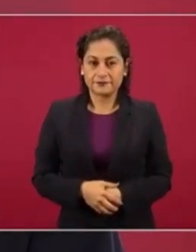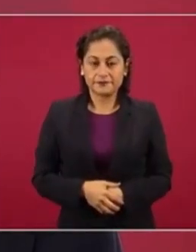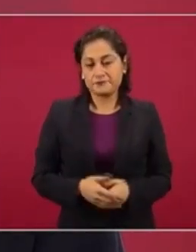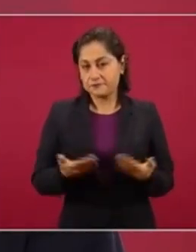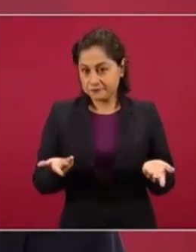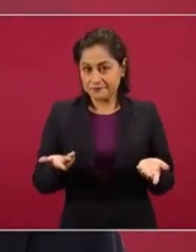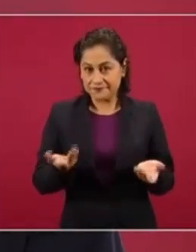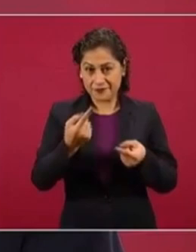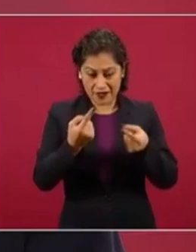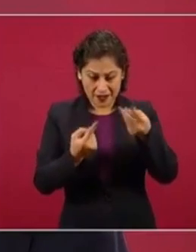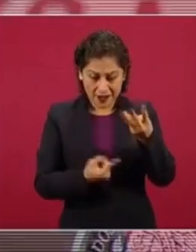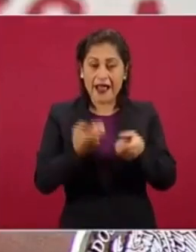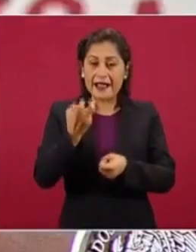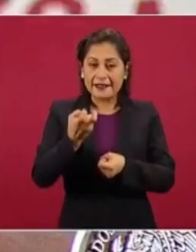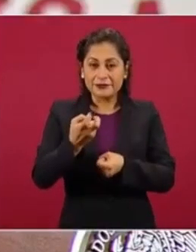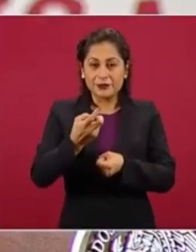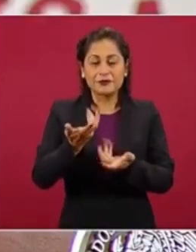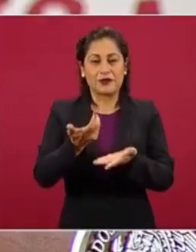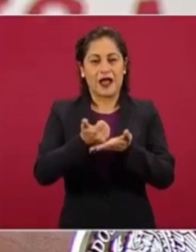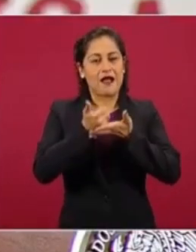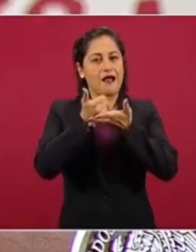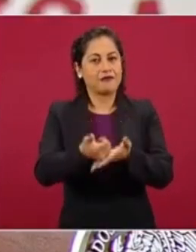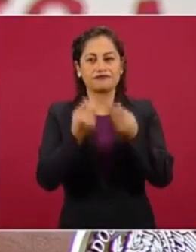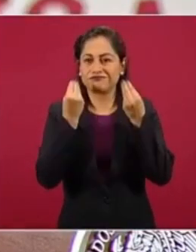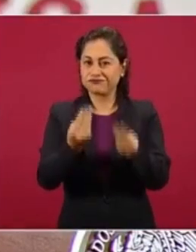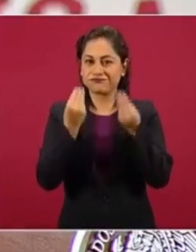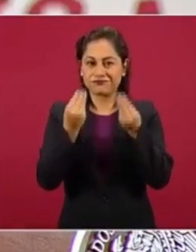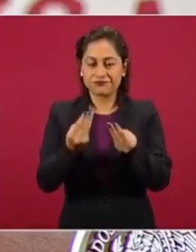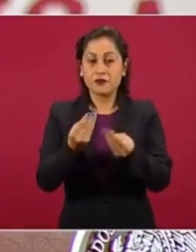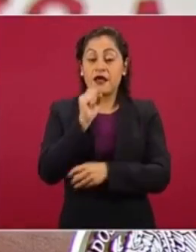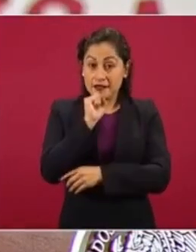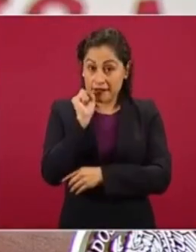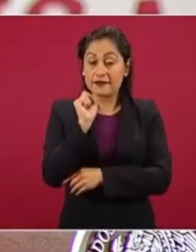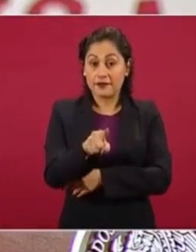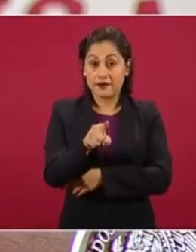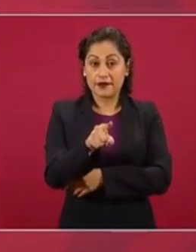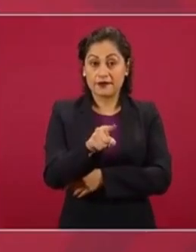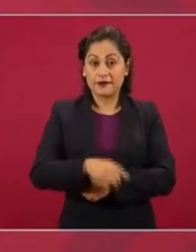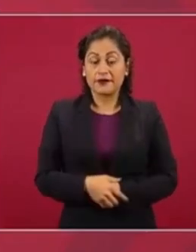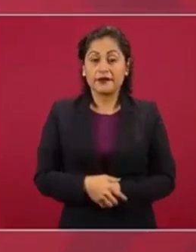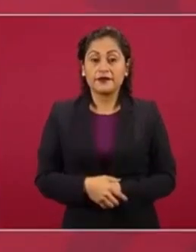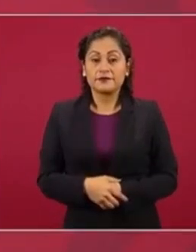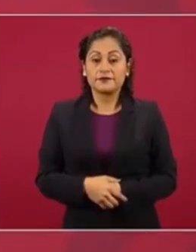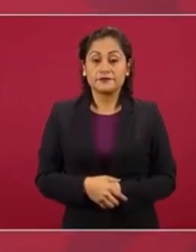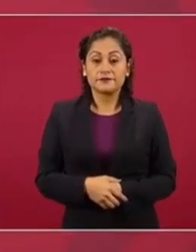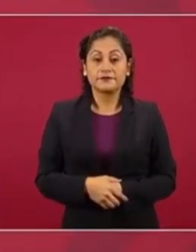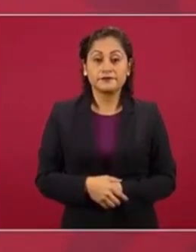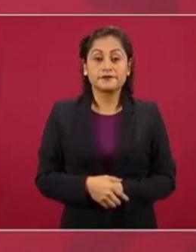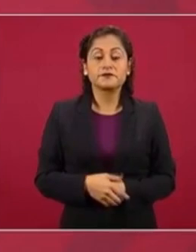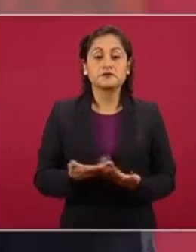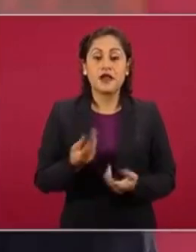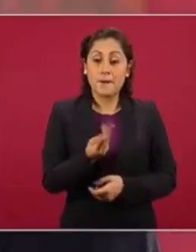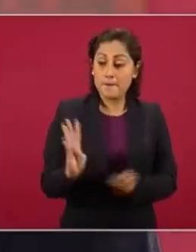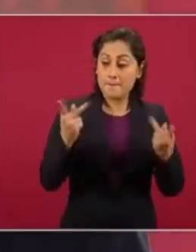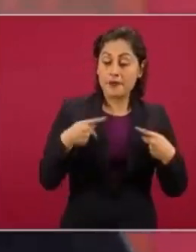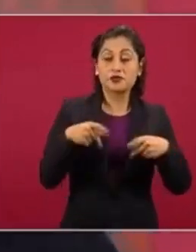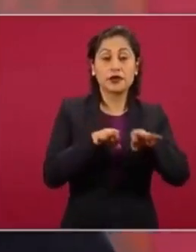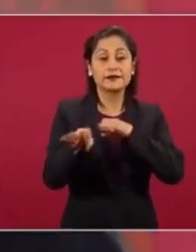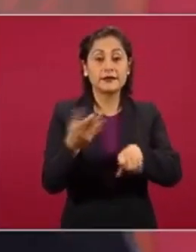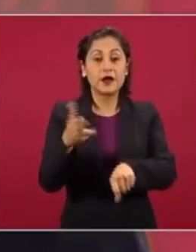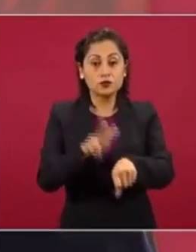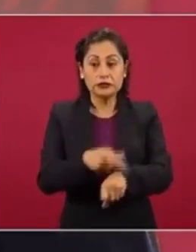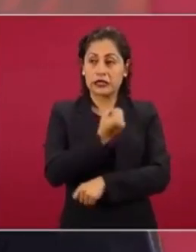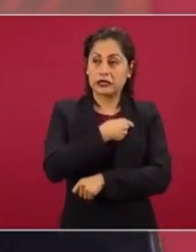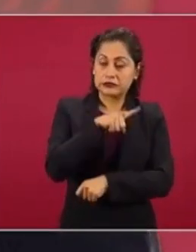Entonces, todo eso nos ayuda mucho. Y nos ayuda mucho también la entrega de las enfermeras, de los médicos, de